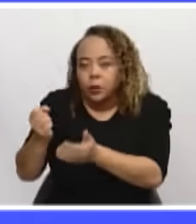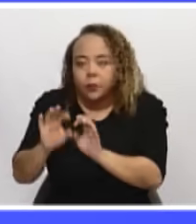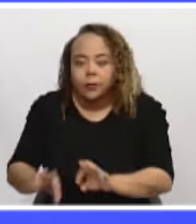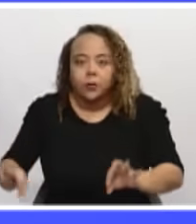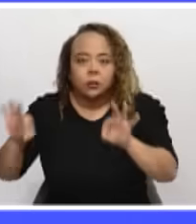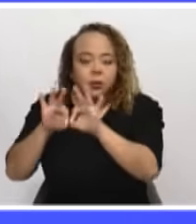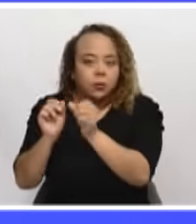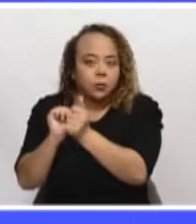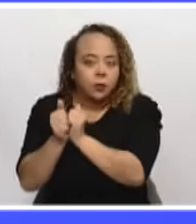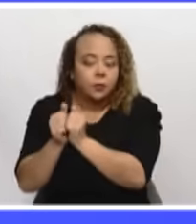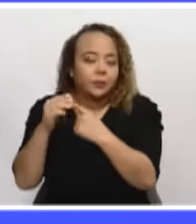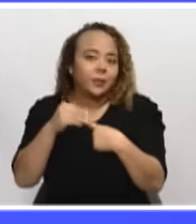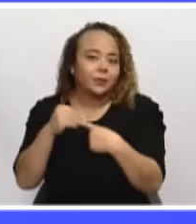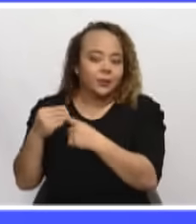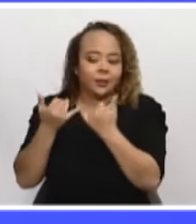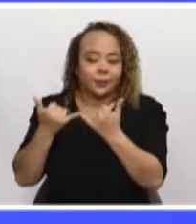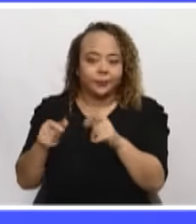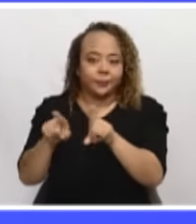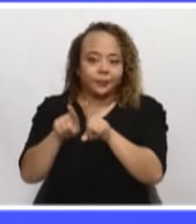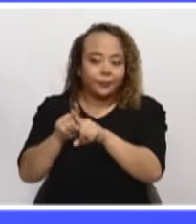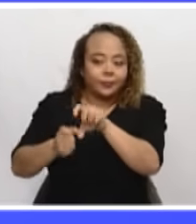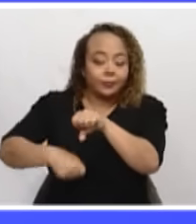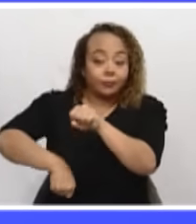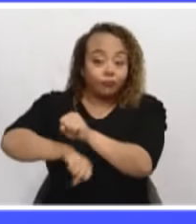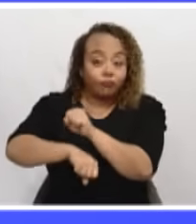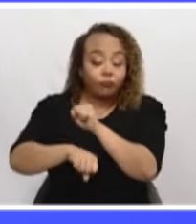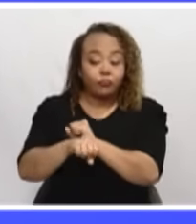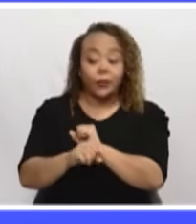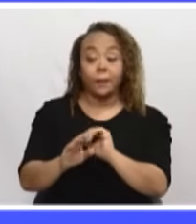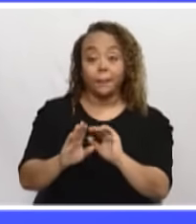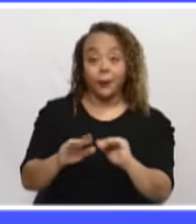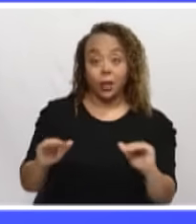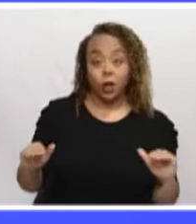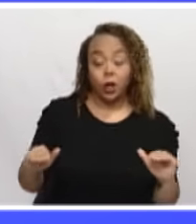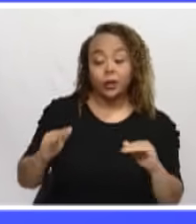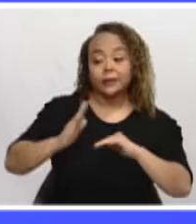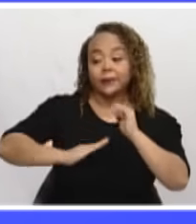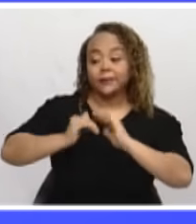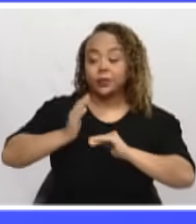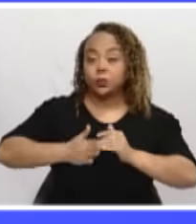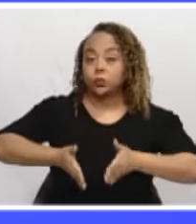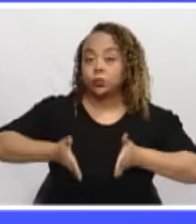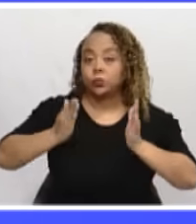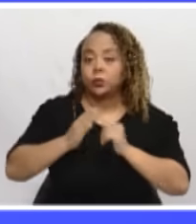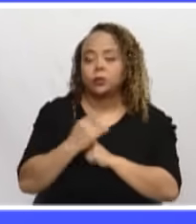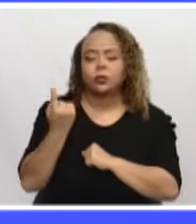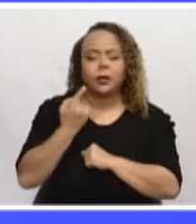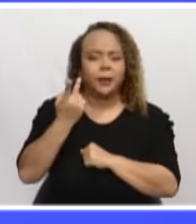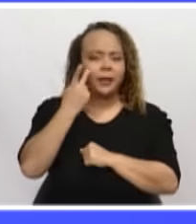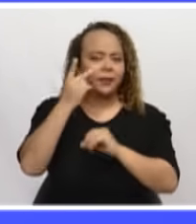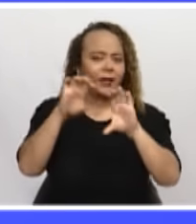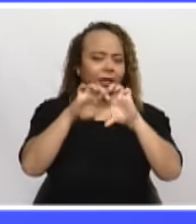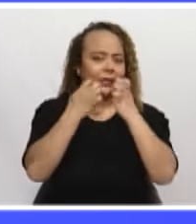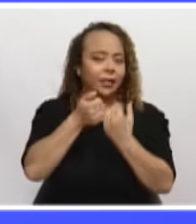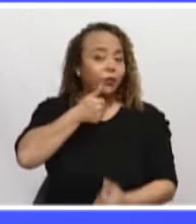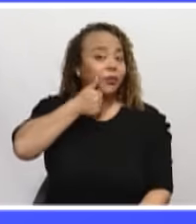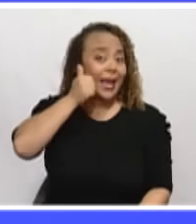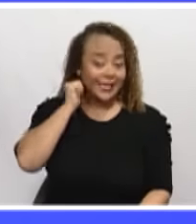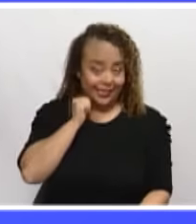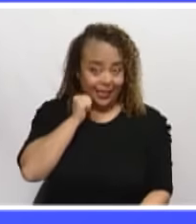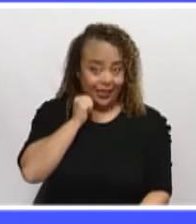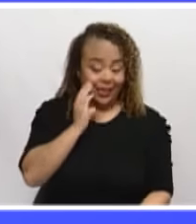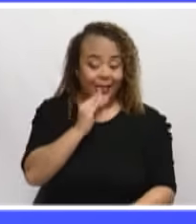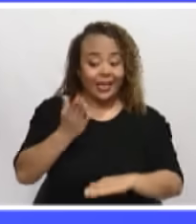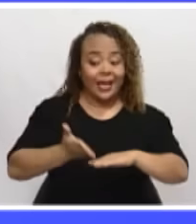el deporte principalmente ahora también en el fútbol en ligas Menores en infraestructura solo con ver el estadio de ayer y los